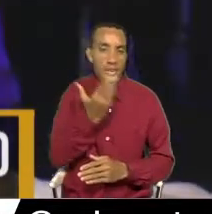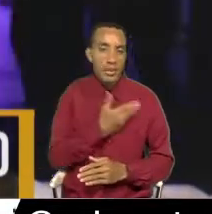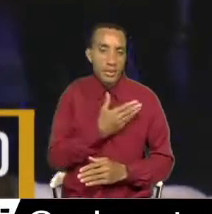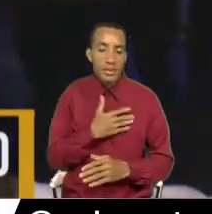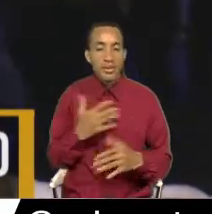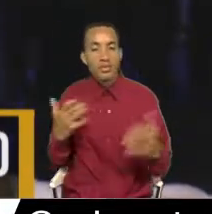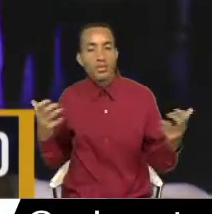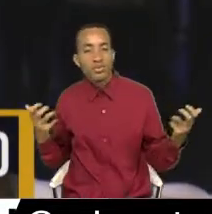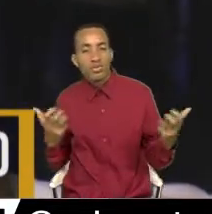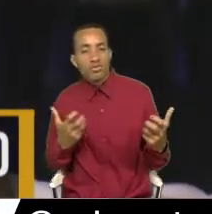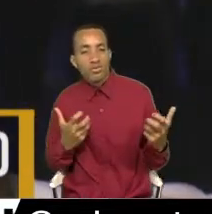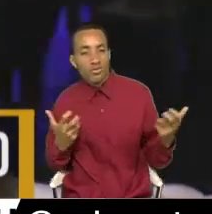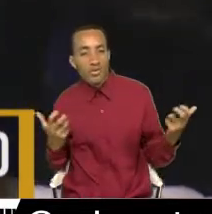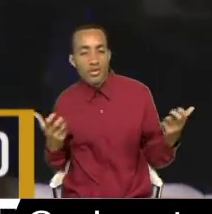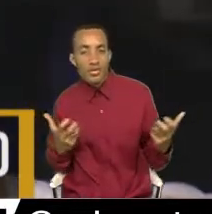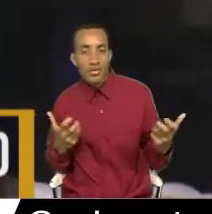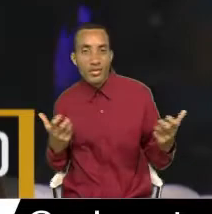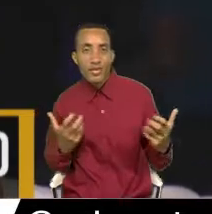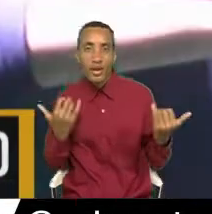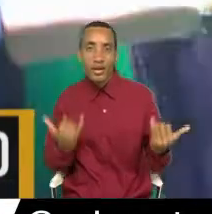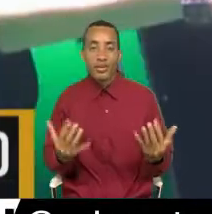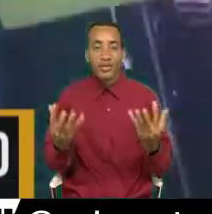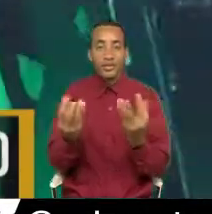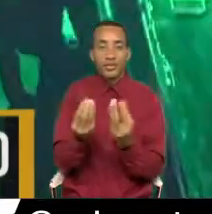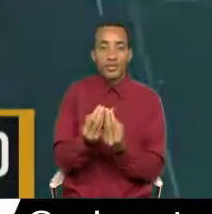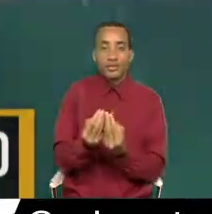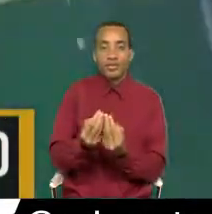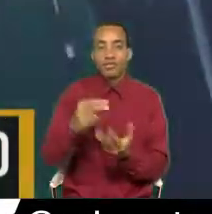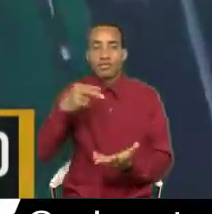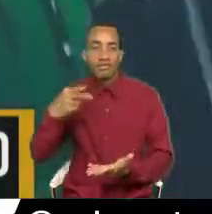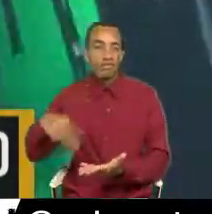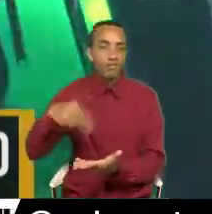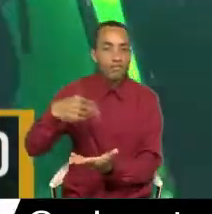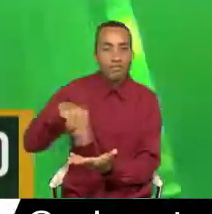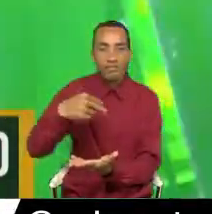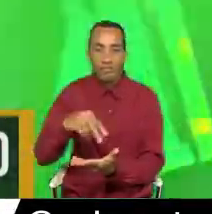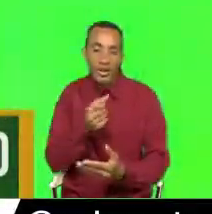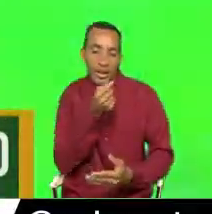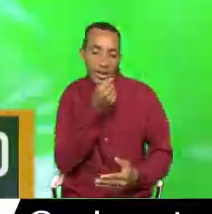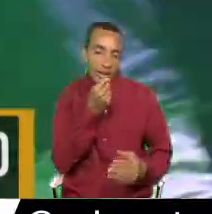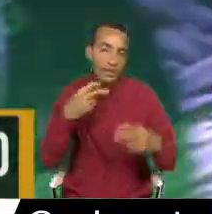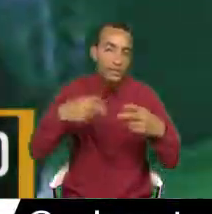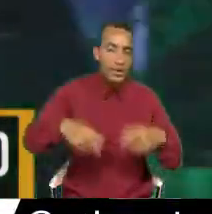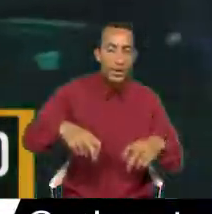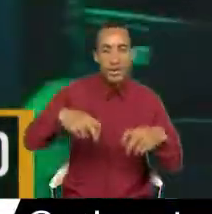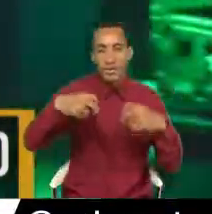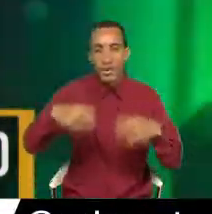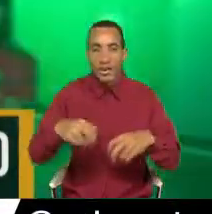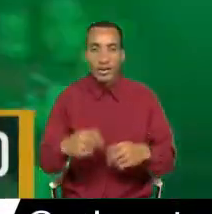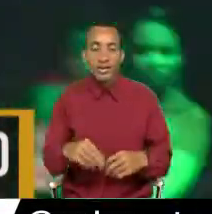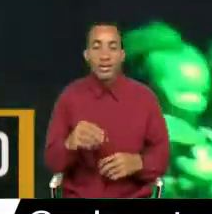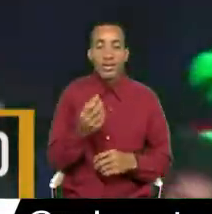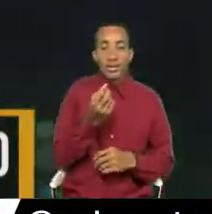ahorita tenemos un grupo de música urbana y vamos más o menos hasta las 11:30, 12 de la noche.